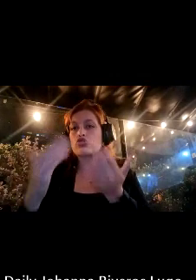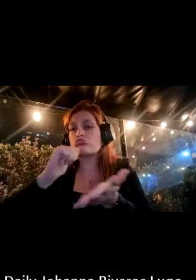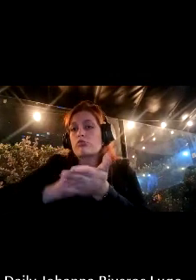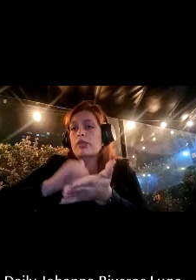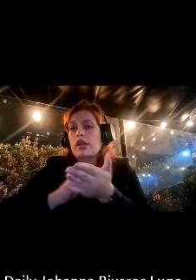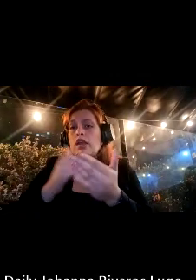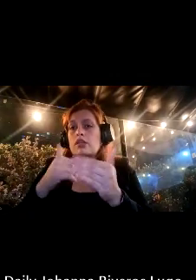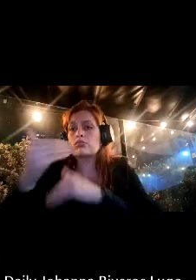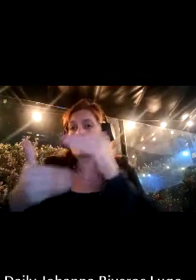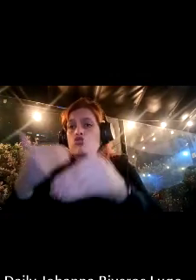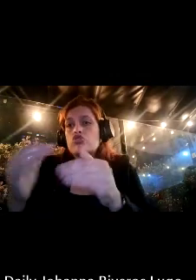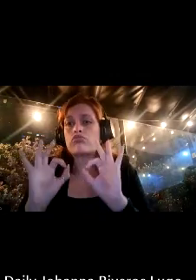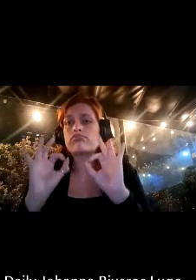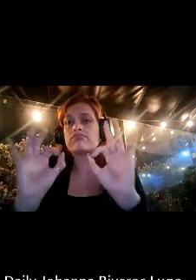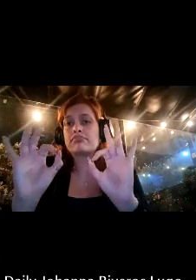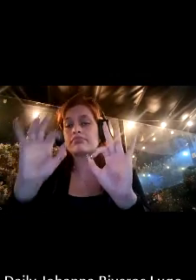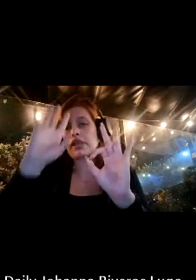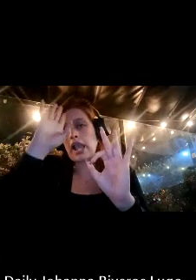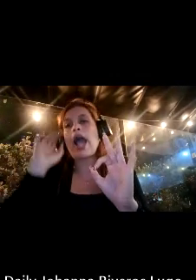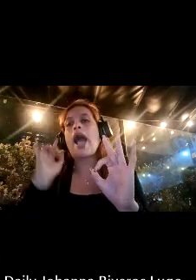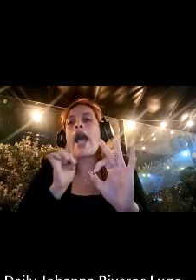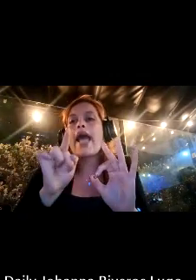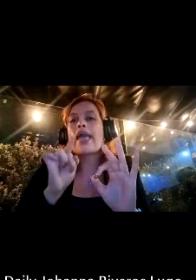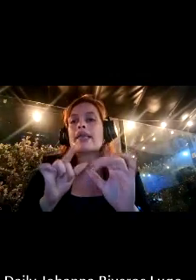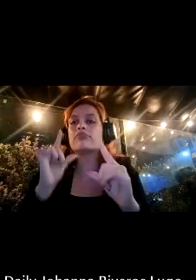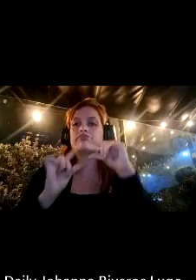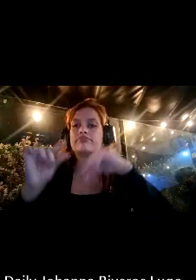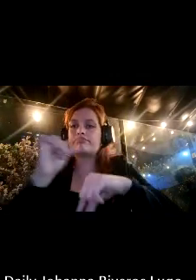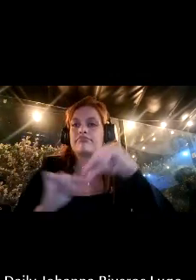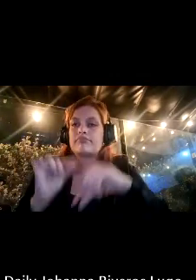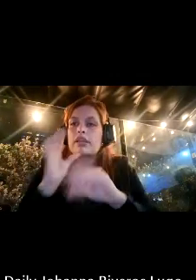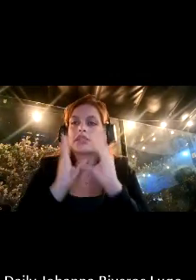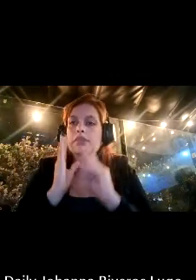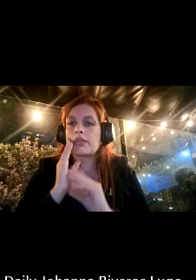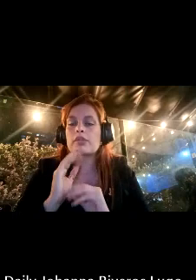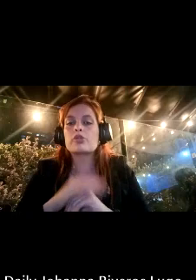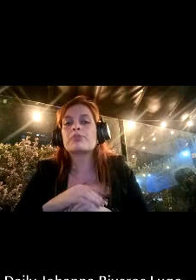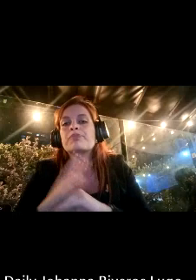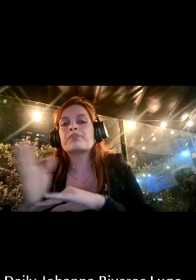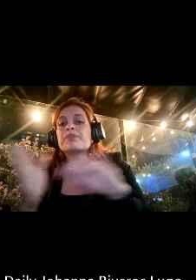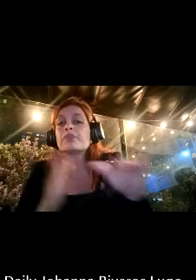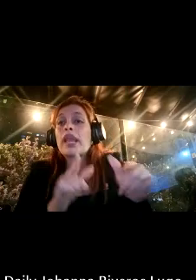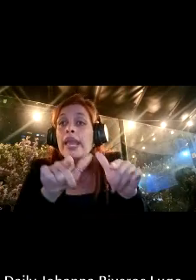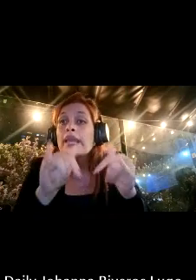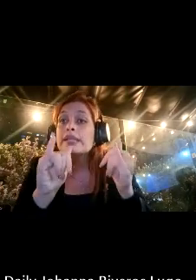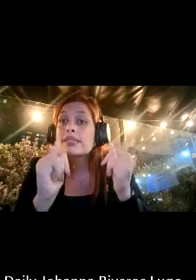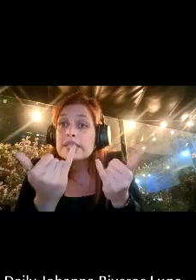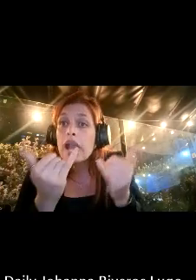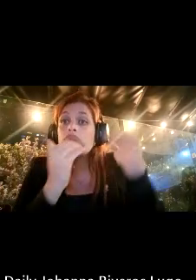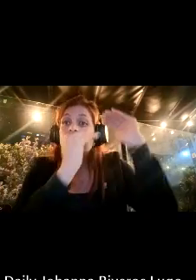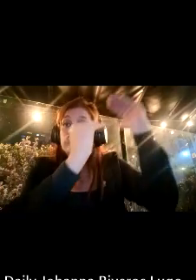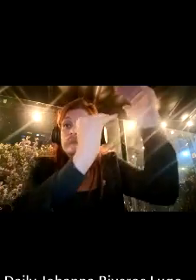el experimento. ¿Listo? Entonces, ya teniendo esos elementos,